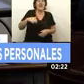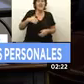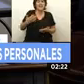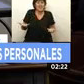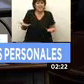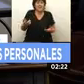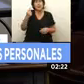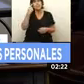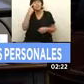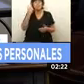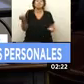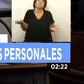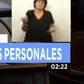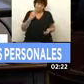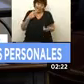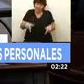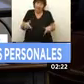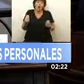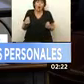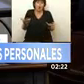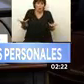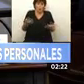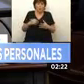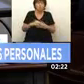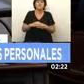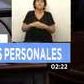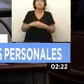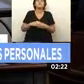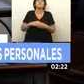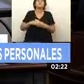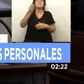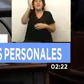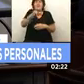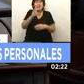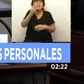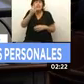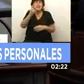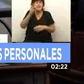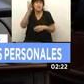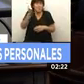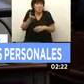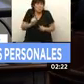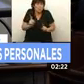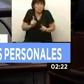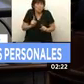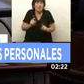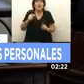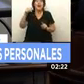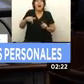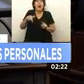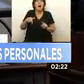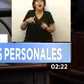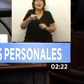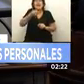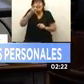preguntaba y bueno mire Cómo estamos ahora las tasas ya no son del 30% son